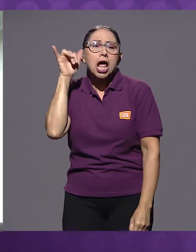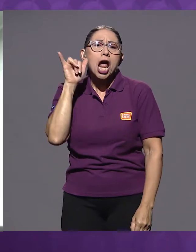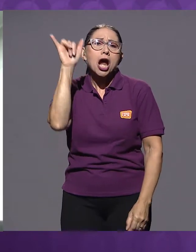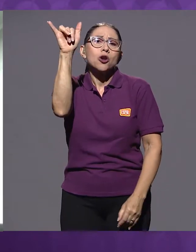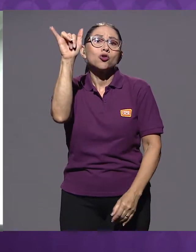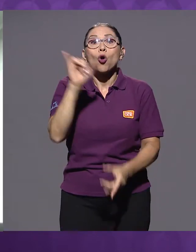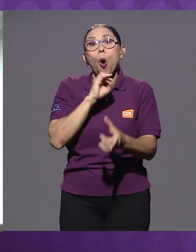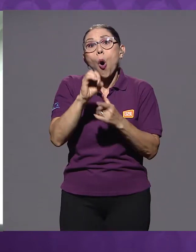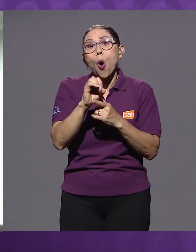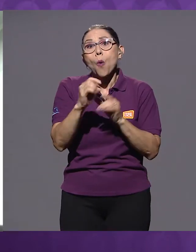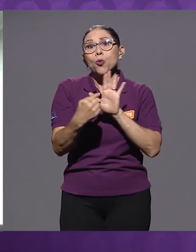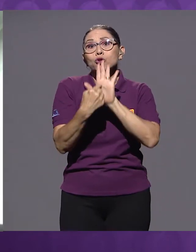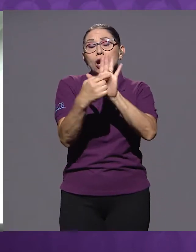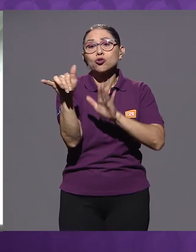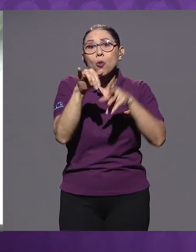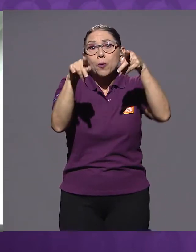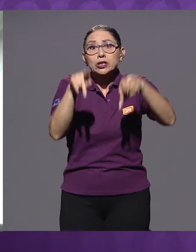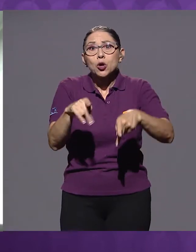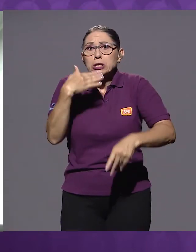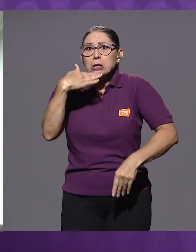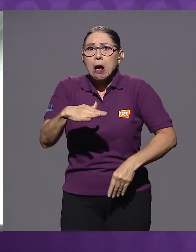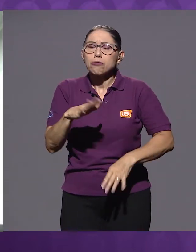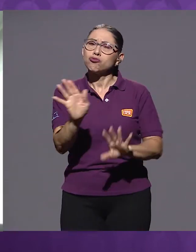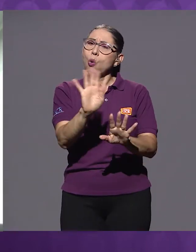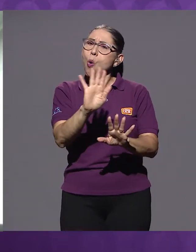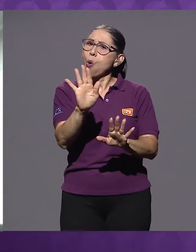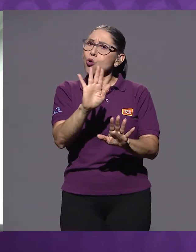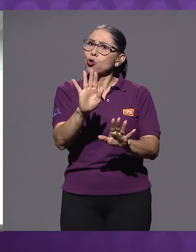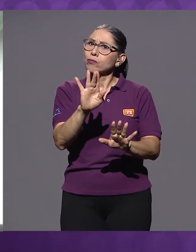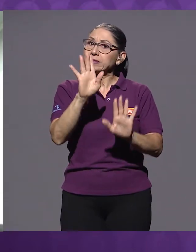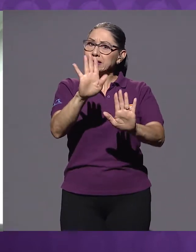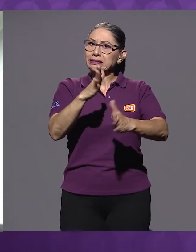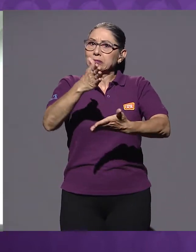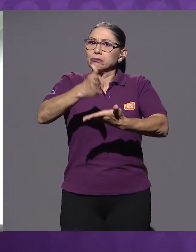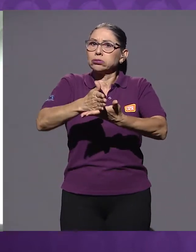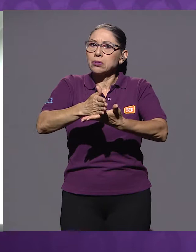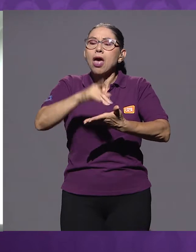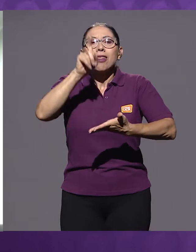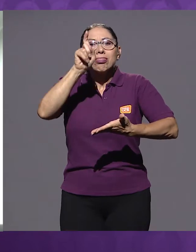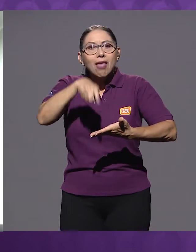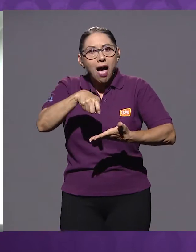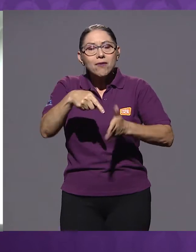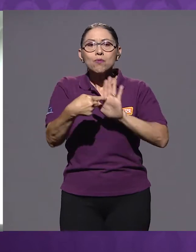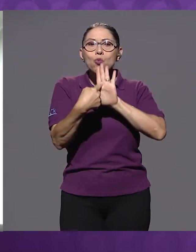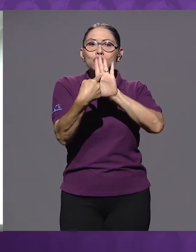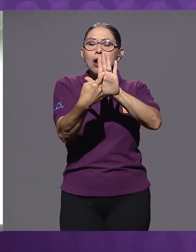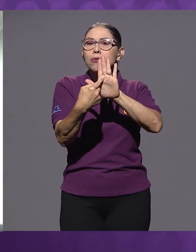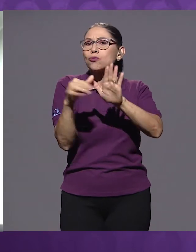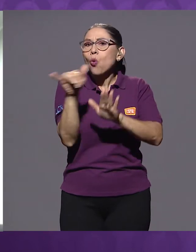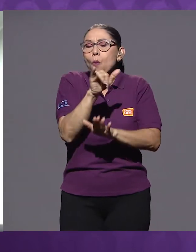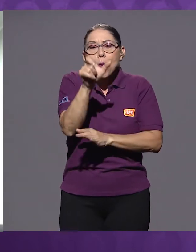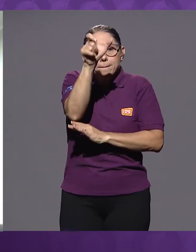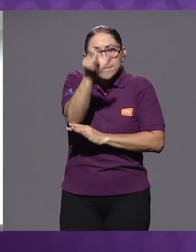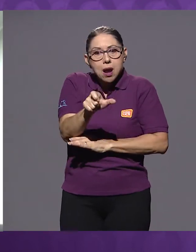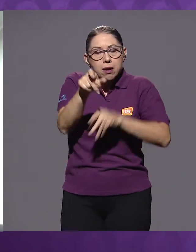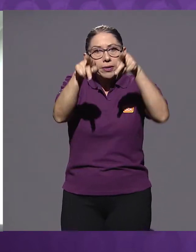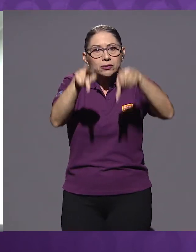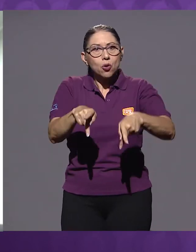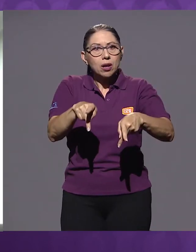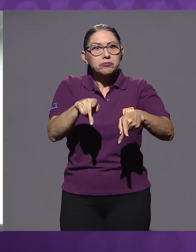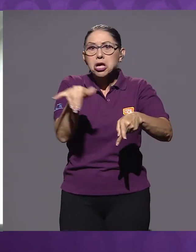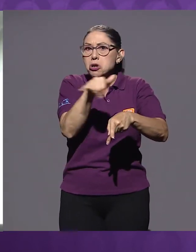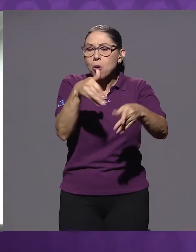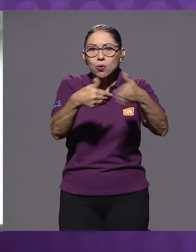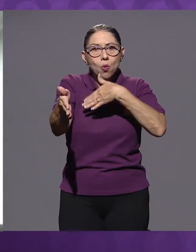personas que son personas como cualquier otras, pero que sí tienen